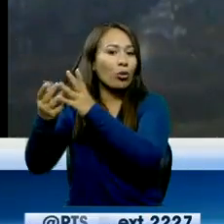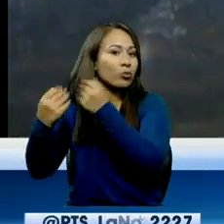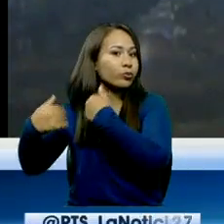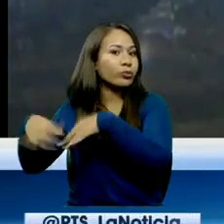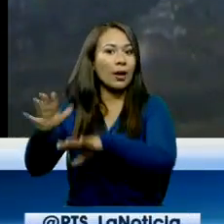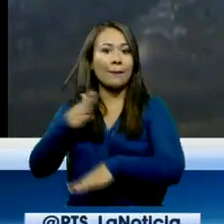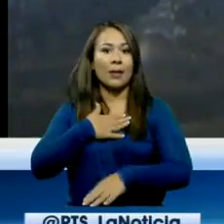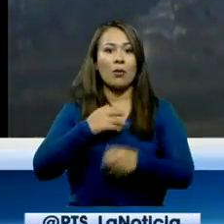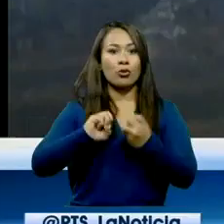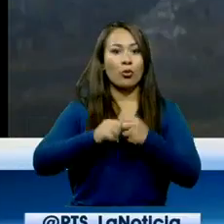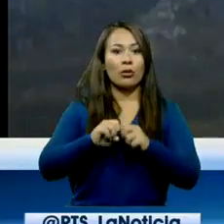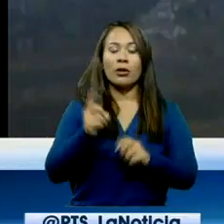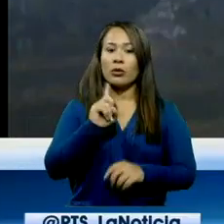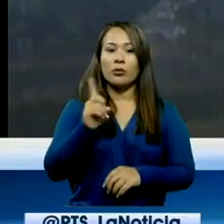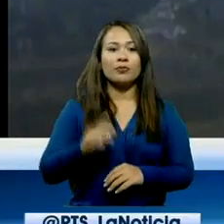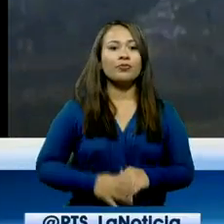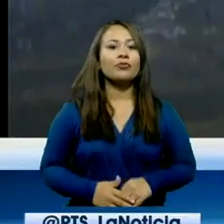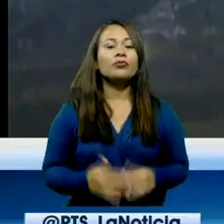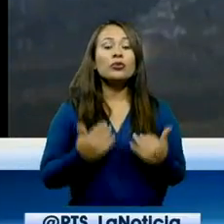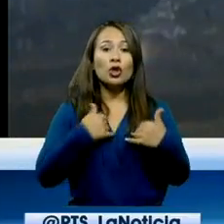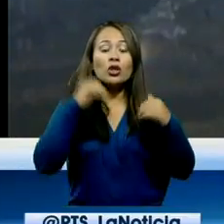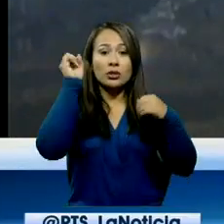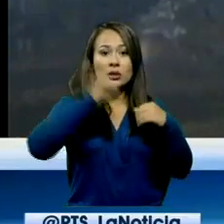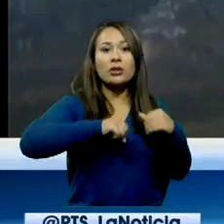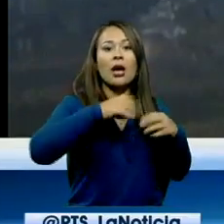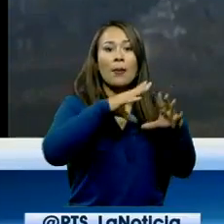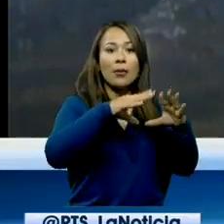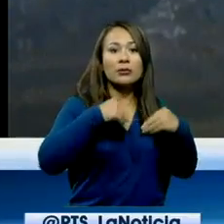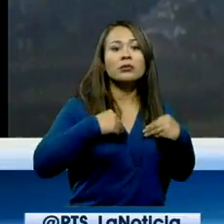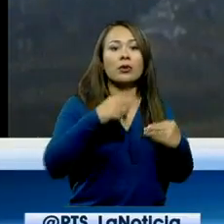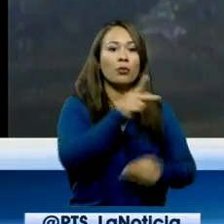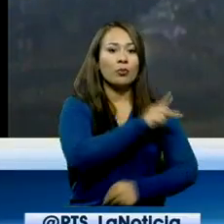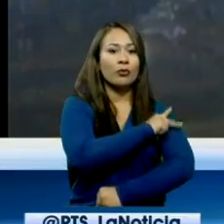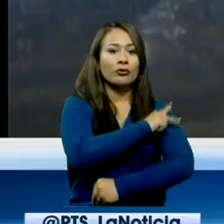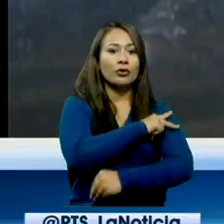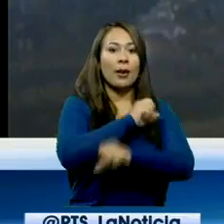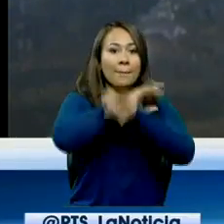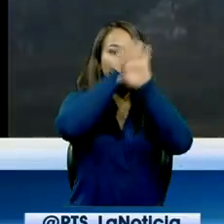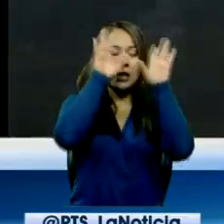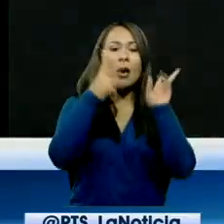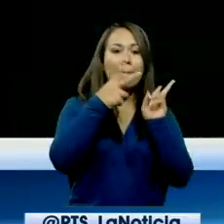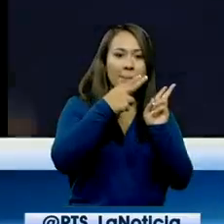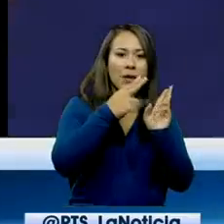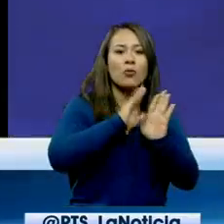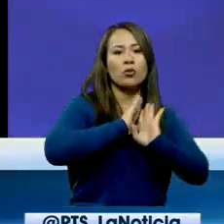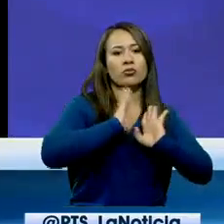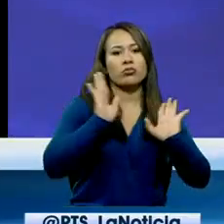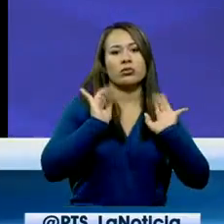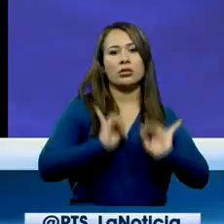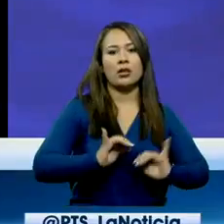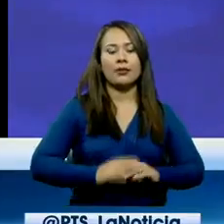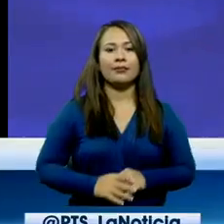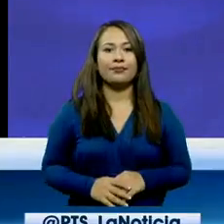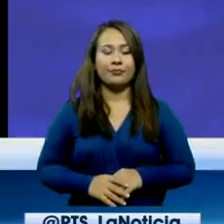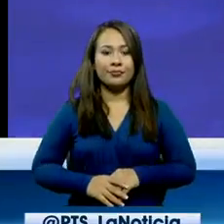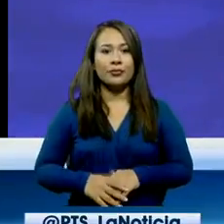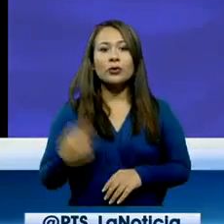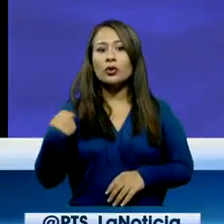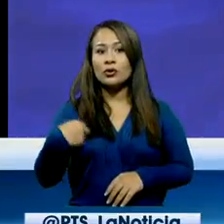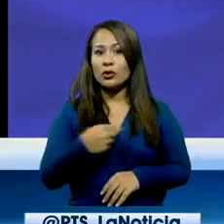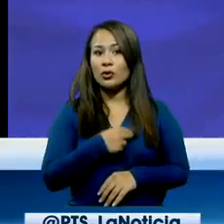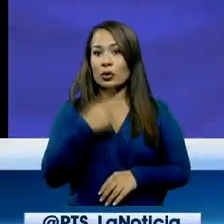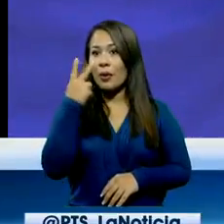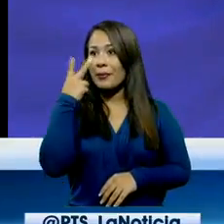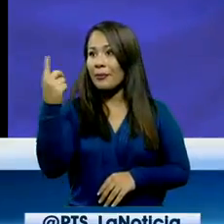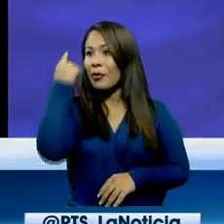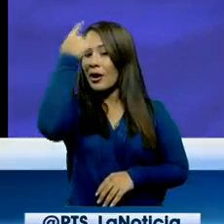es nuestro problema, pero el problema de nosotros es en la mañana, que no queremos que cambien a los profesores en la mañana. Como también a veces vemos rostros,